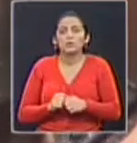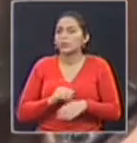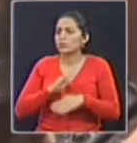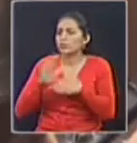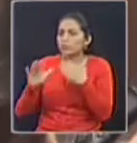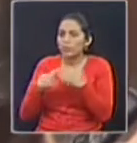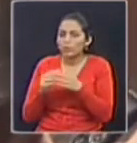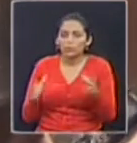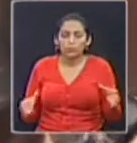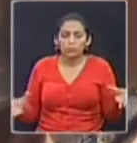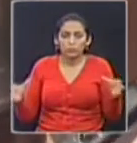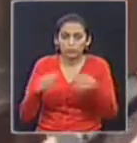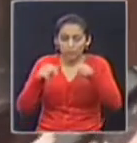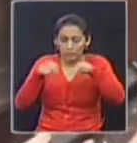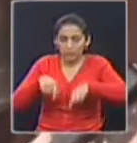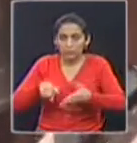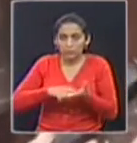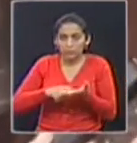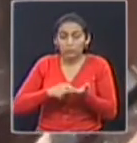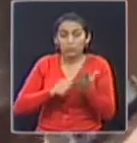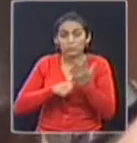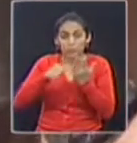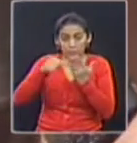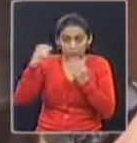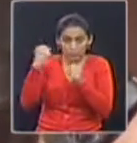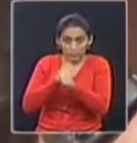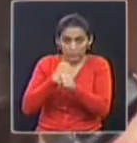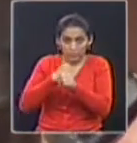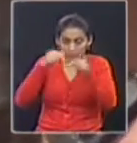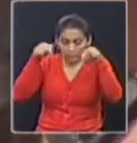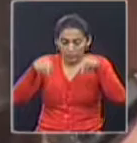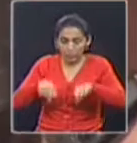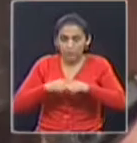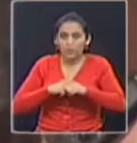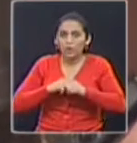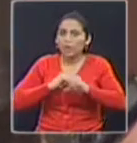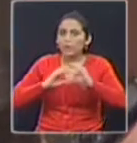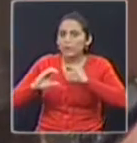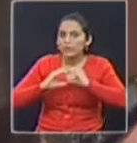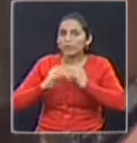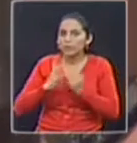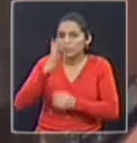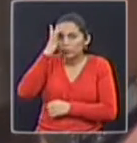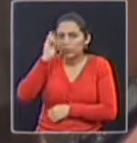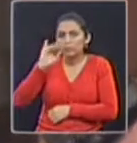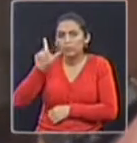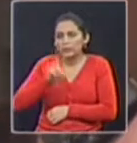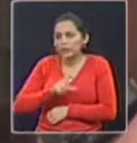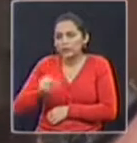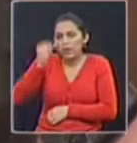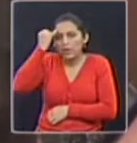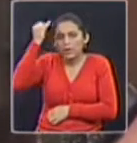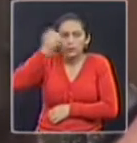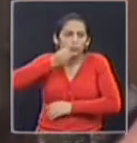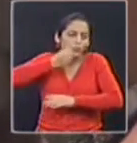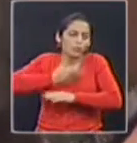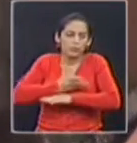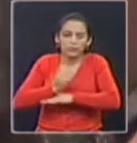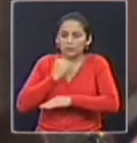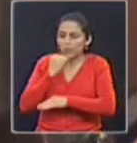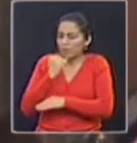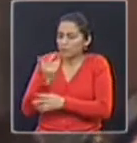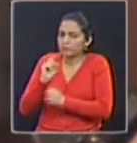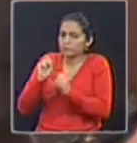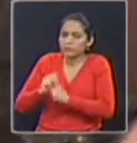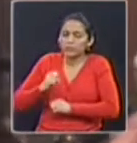empresarial y en este caso del Ministerio del Trabajo, receptamos todas las propuestas y sugerencias con el afán de